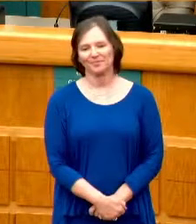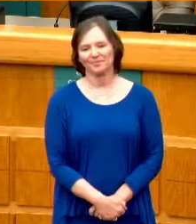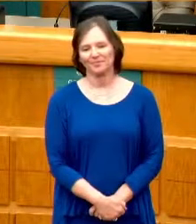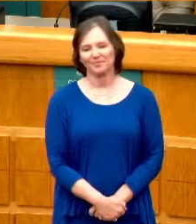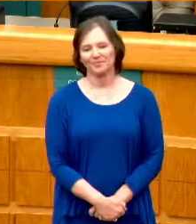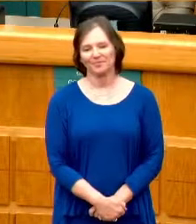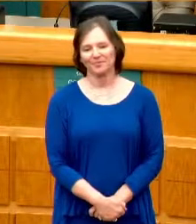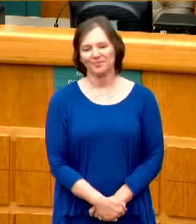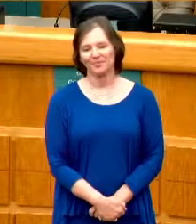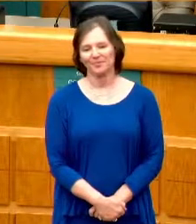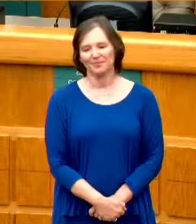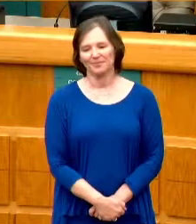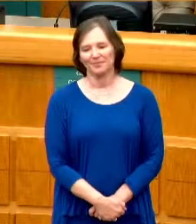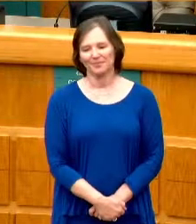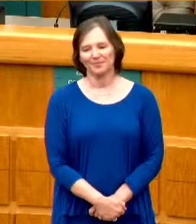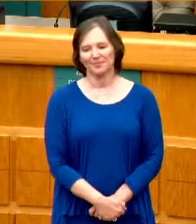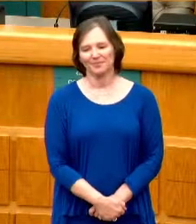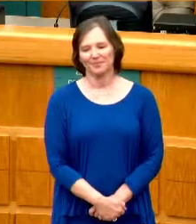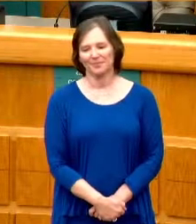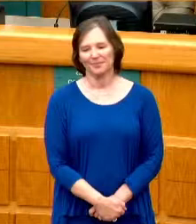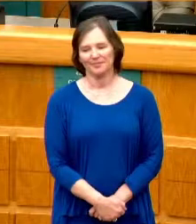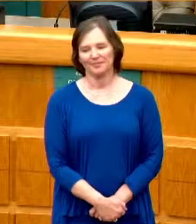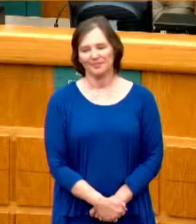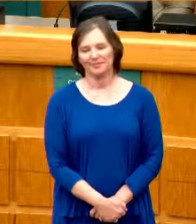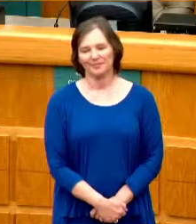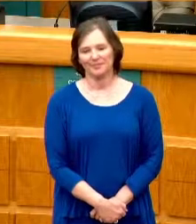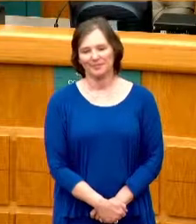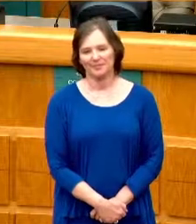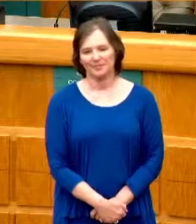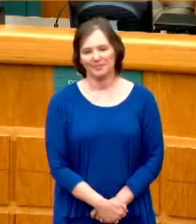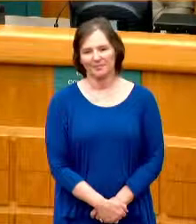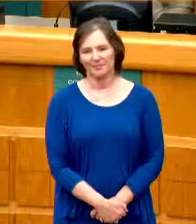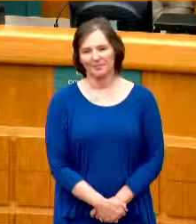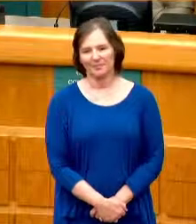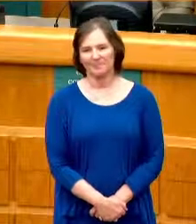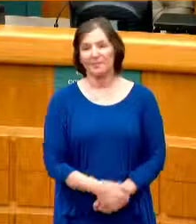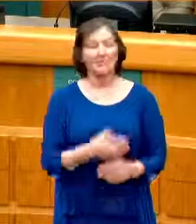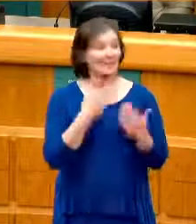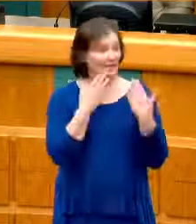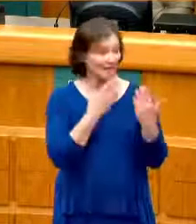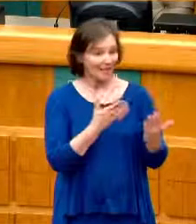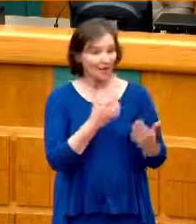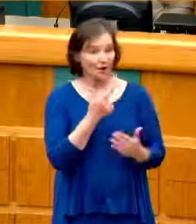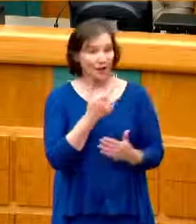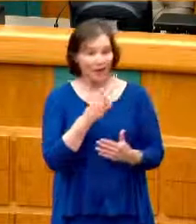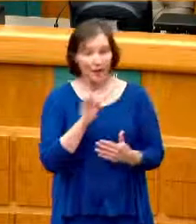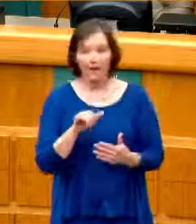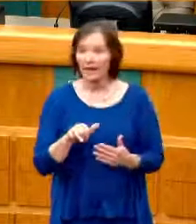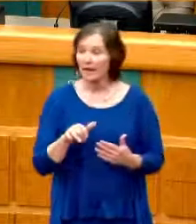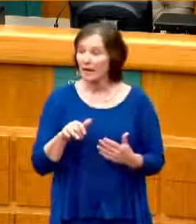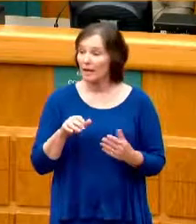pedimos seguir tomando todas las medidas de precaución con ellos. Thank you. Seeing that